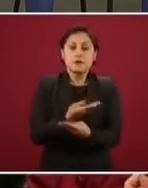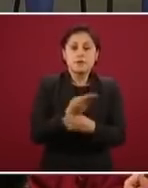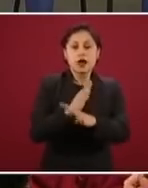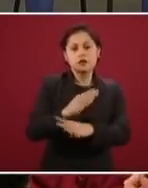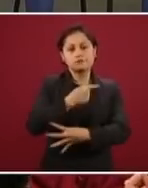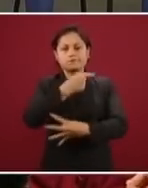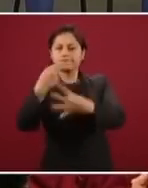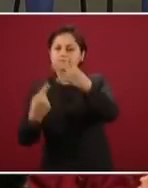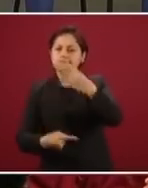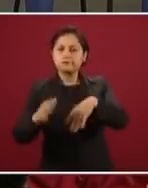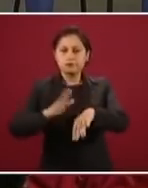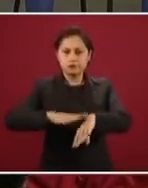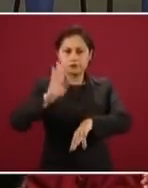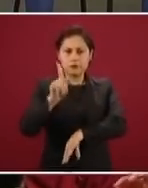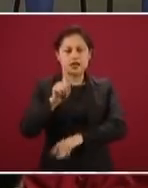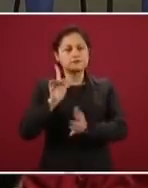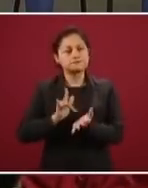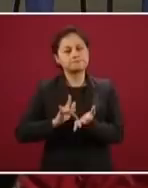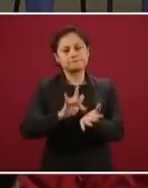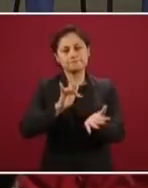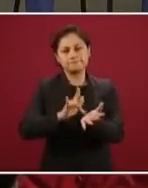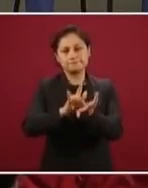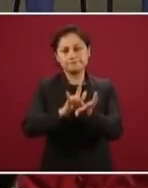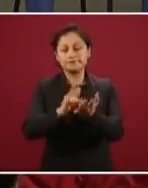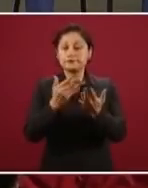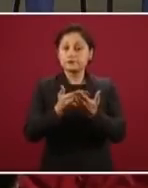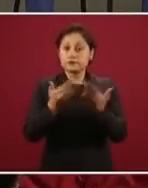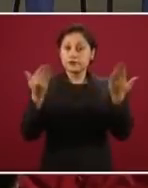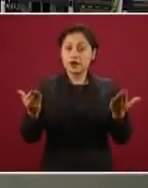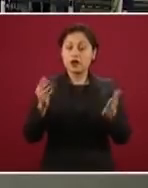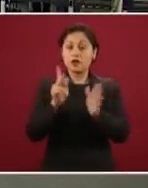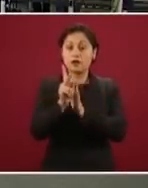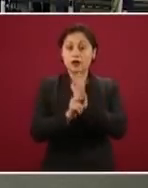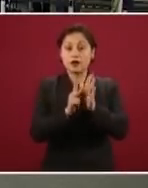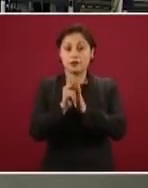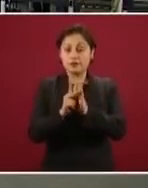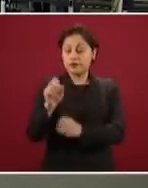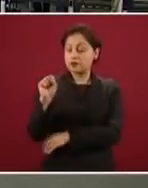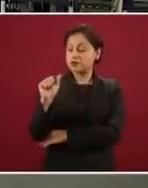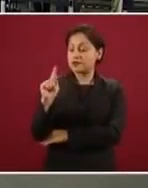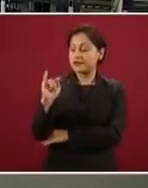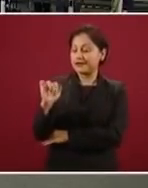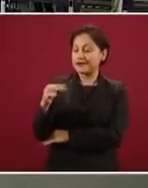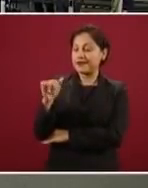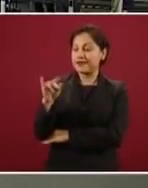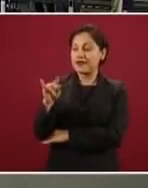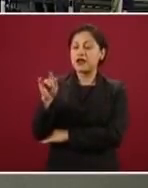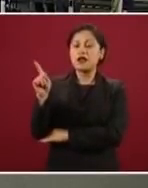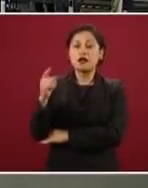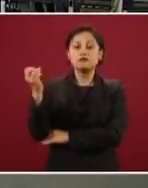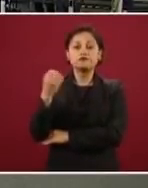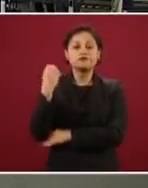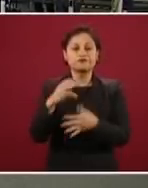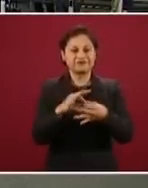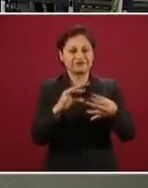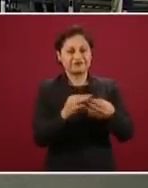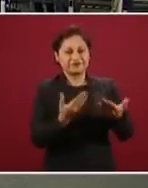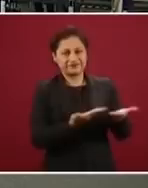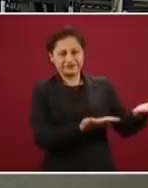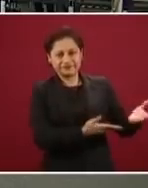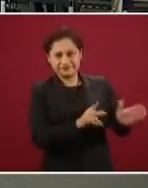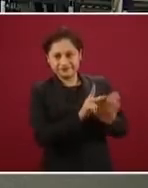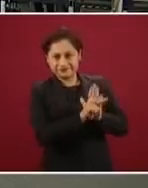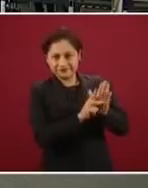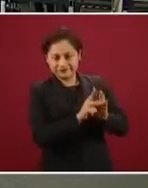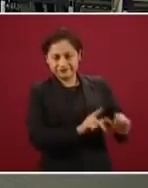y ahora veremos un mensaje enviado por satya nadella que es el director ejecutivo de microsoft y después